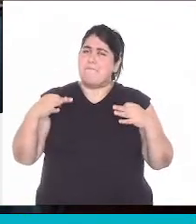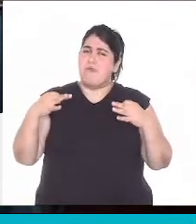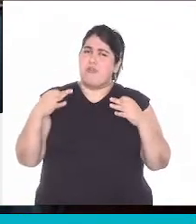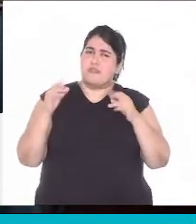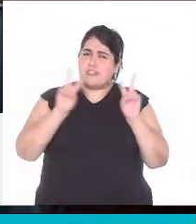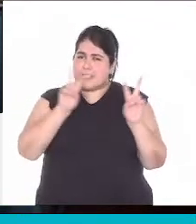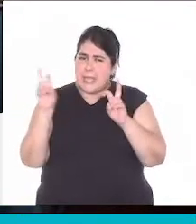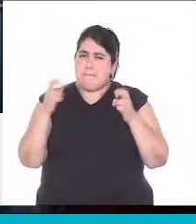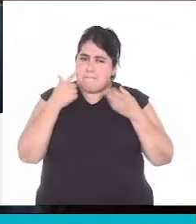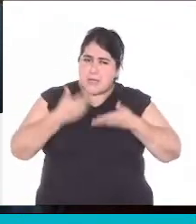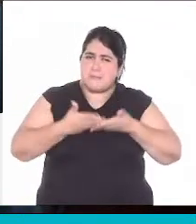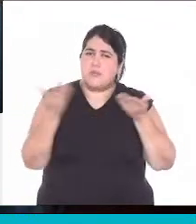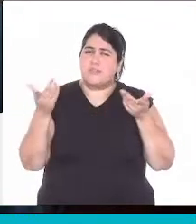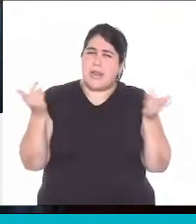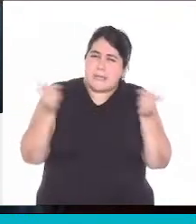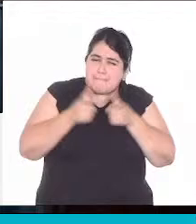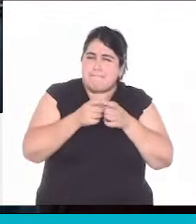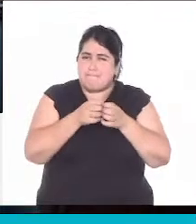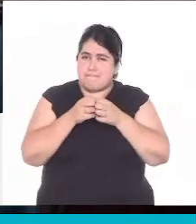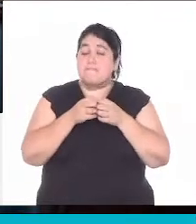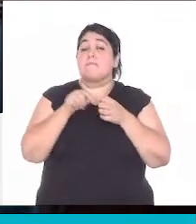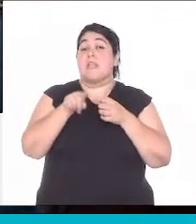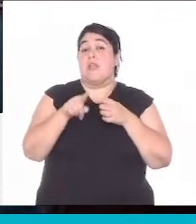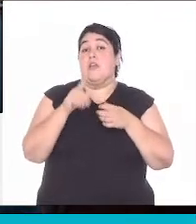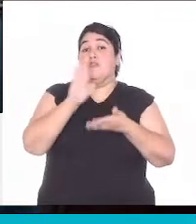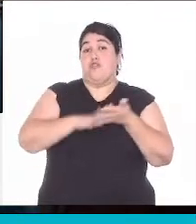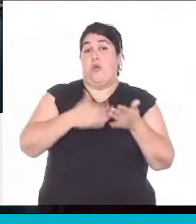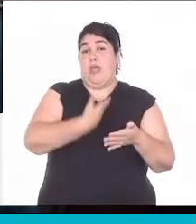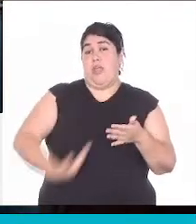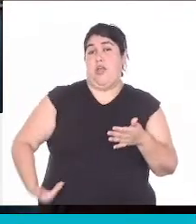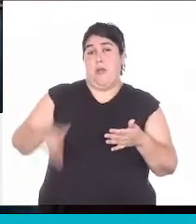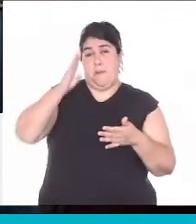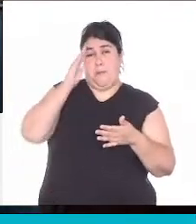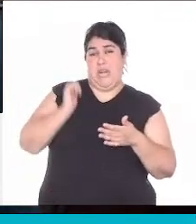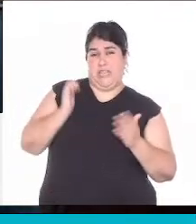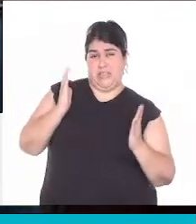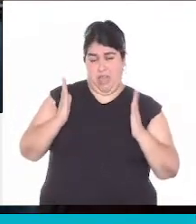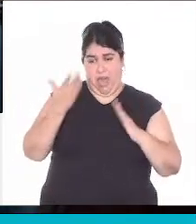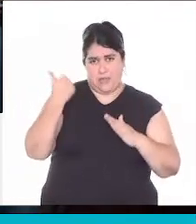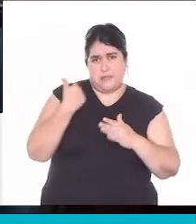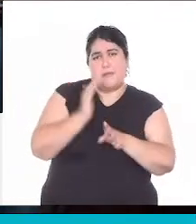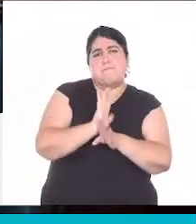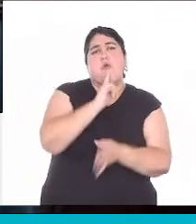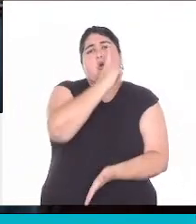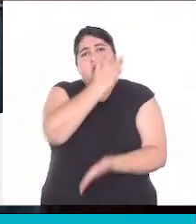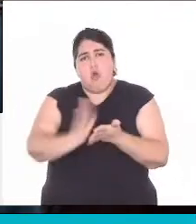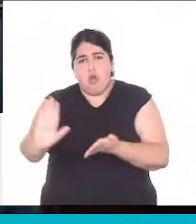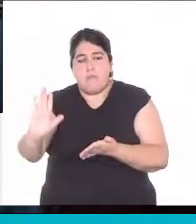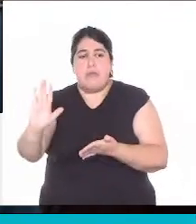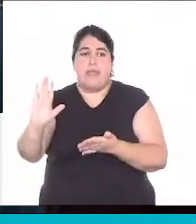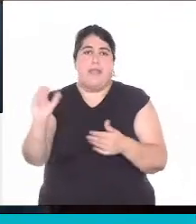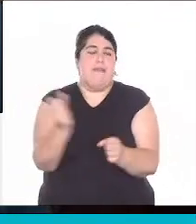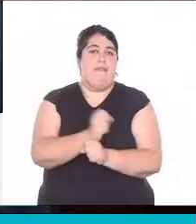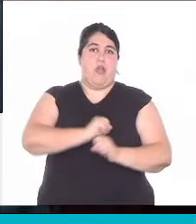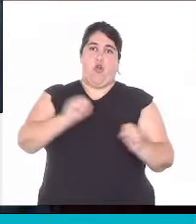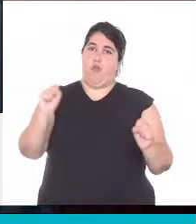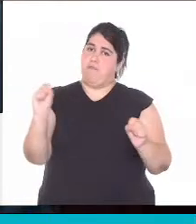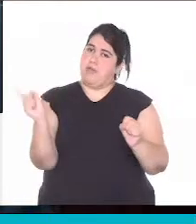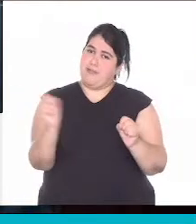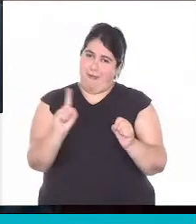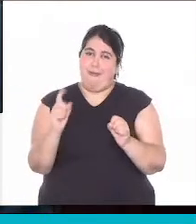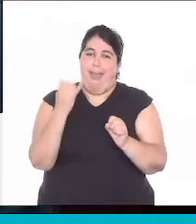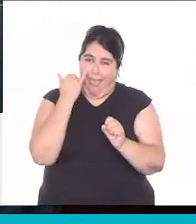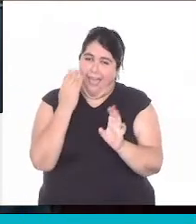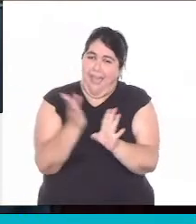cuanto a visibilizarlas, porque el golpe de Estado, claramente, como siempre digo, no vino como un plato volador de un día para el otro. Y también respecto a